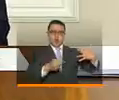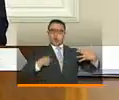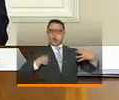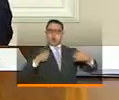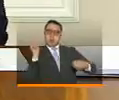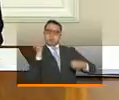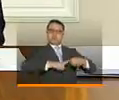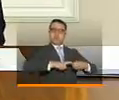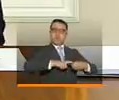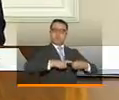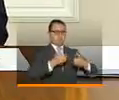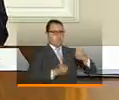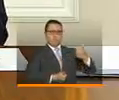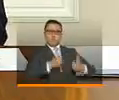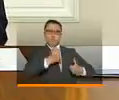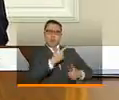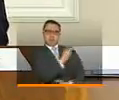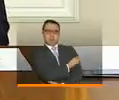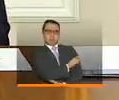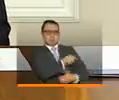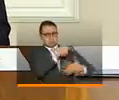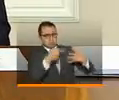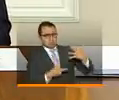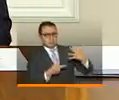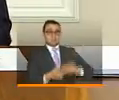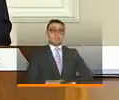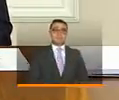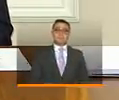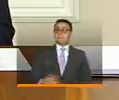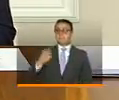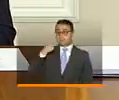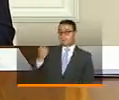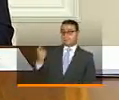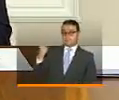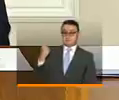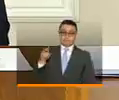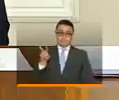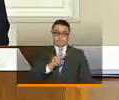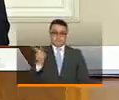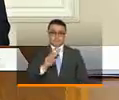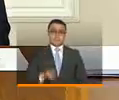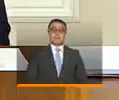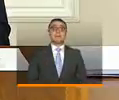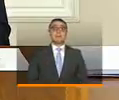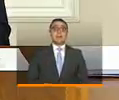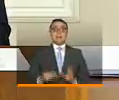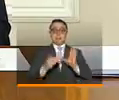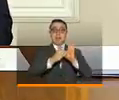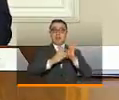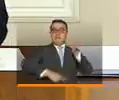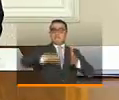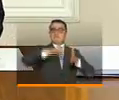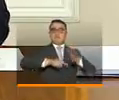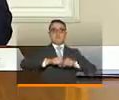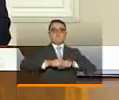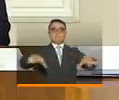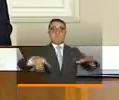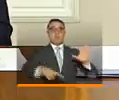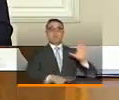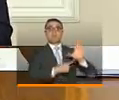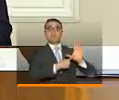gracias, Jason. Justamente el pasado viernes nosotros firmamos ya el decreto a través del cual se dan todas